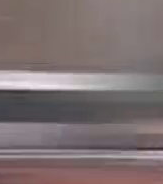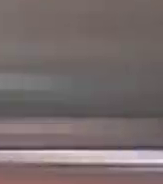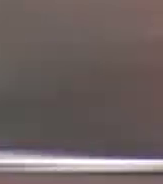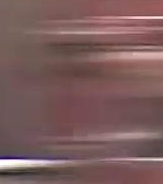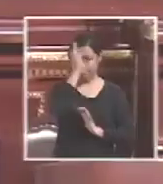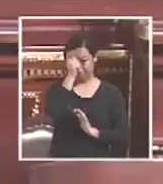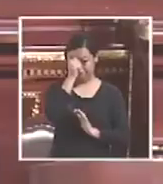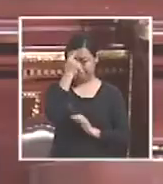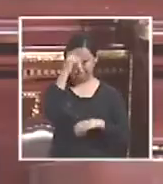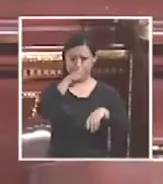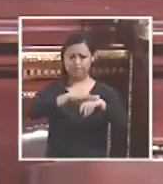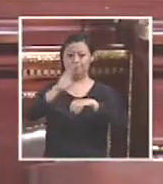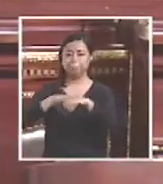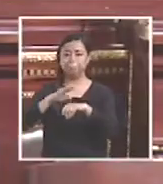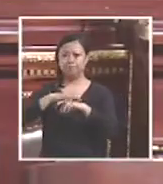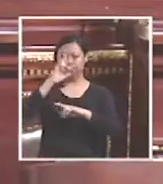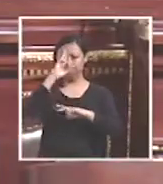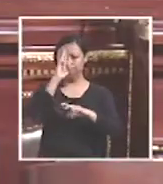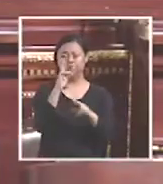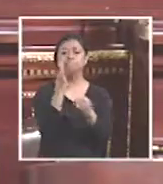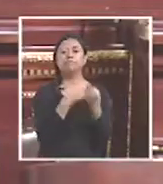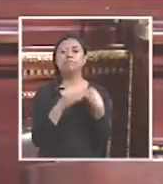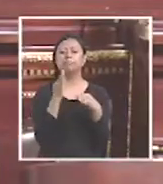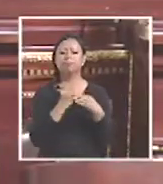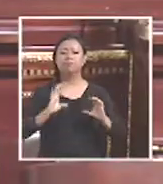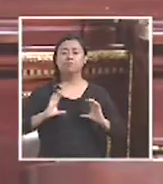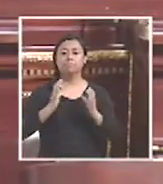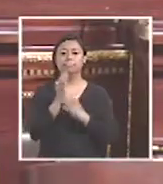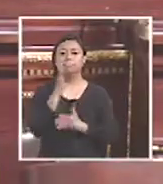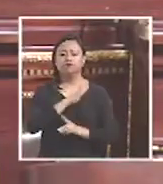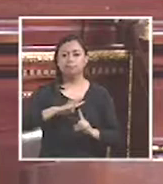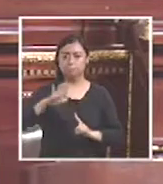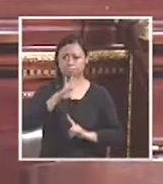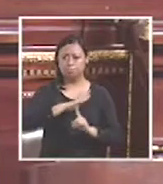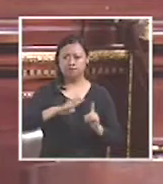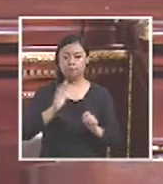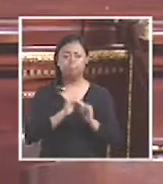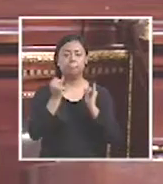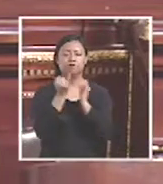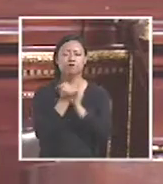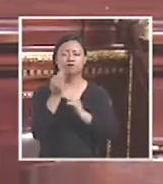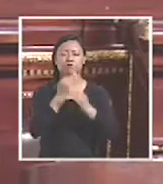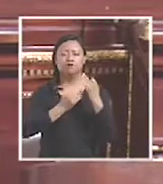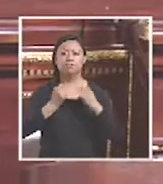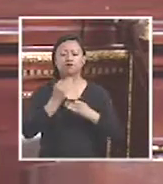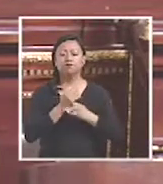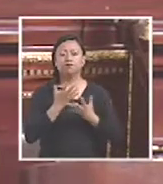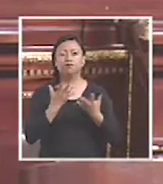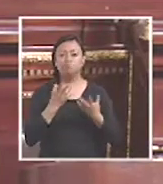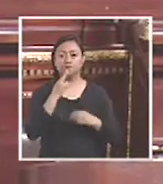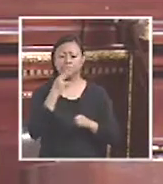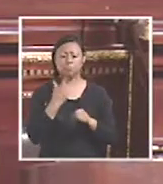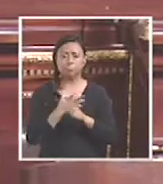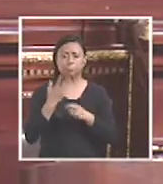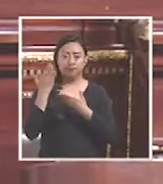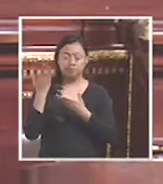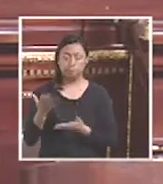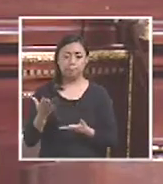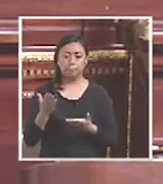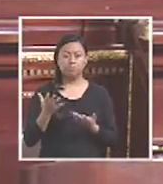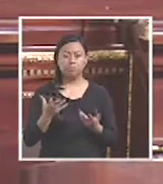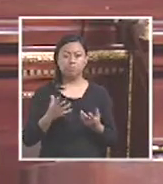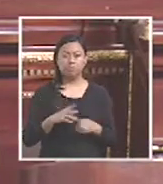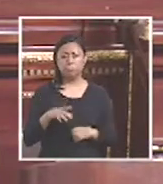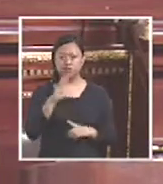perdonadas. Exhortar muy respetuosamente a todos los congresos locales, así como a los titulares de los poderes ejecutivos locales de las